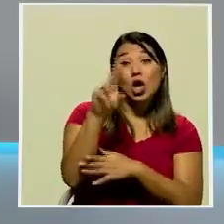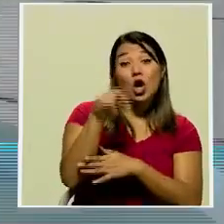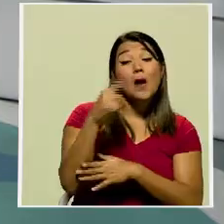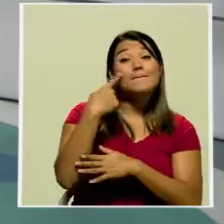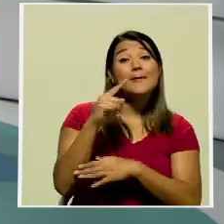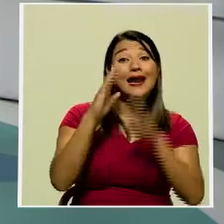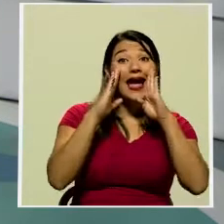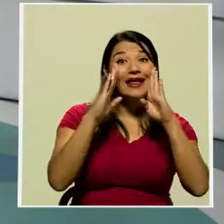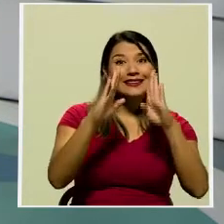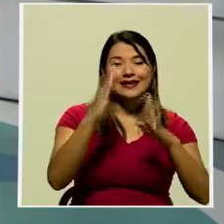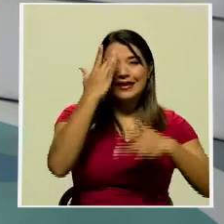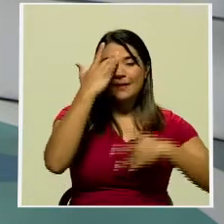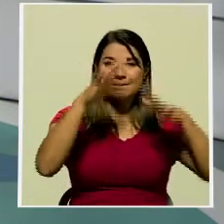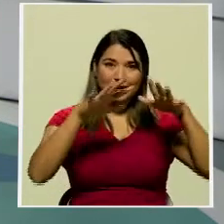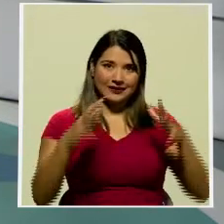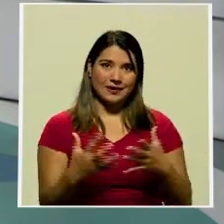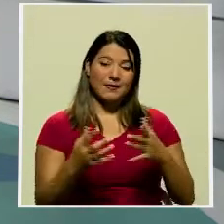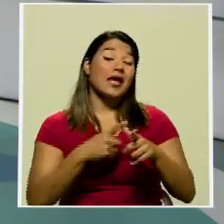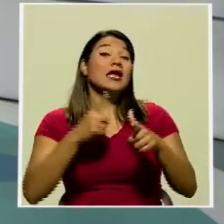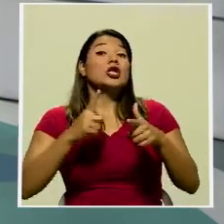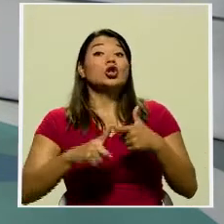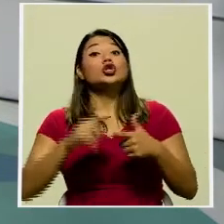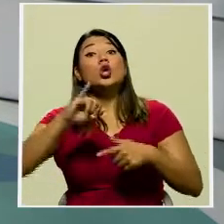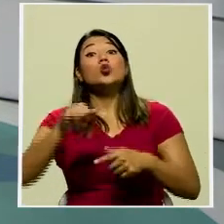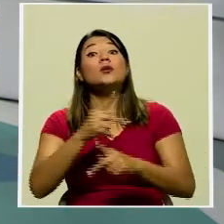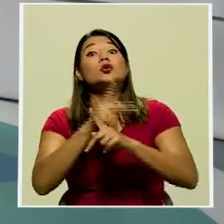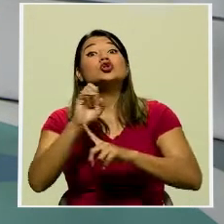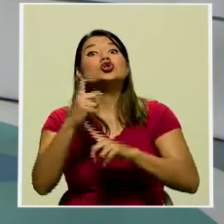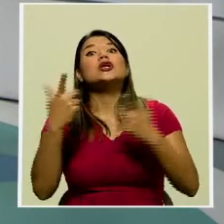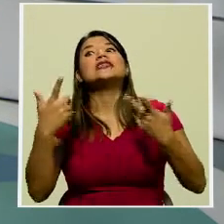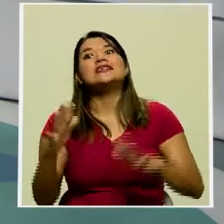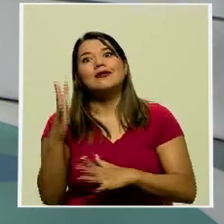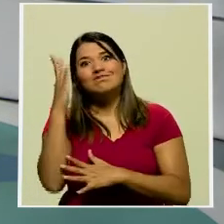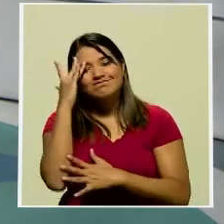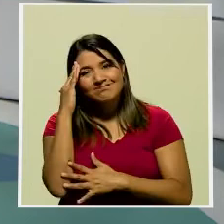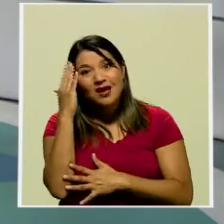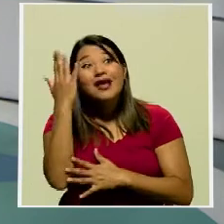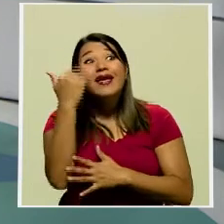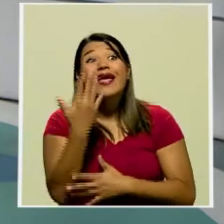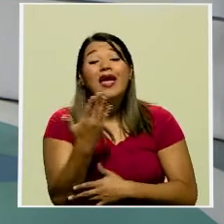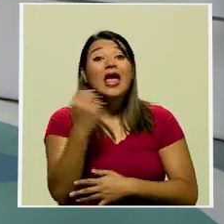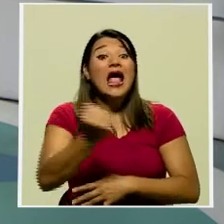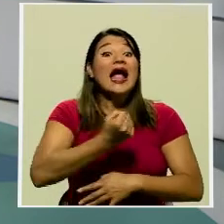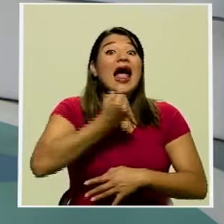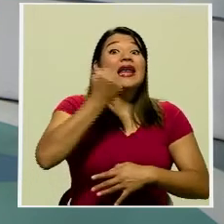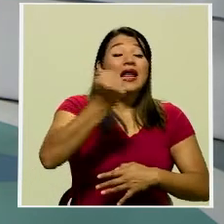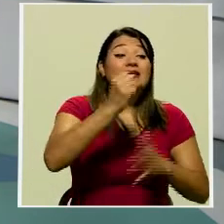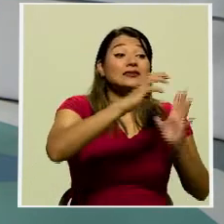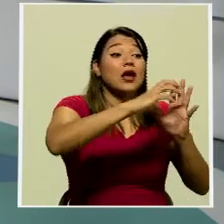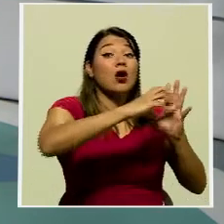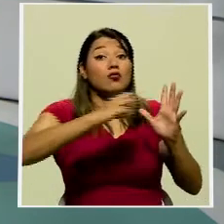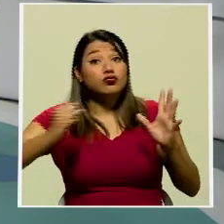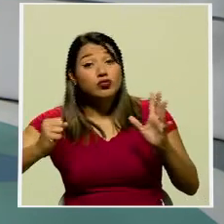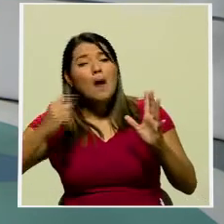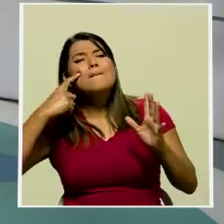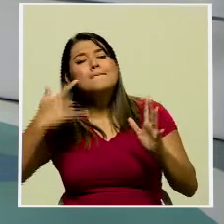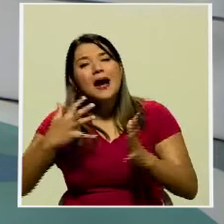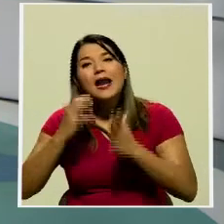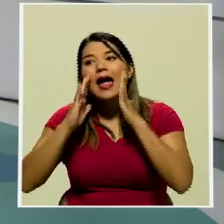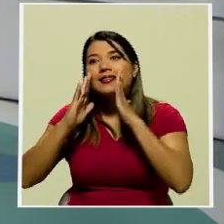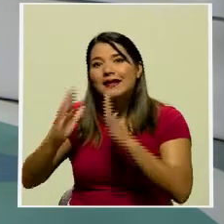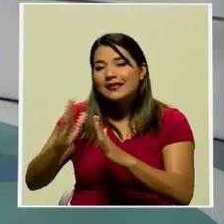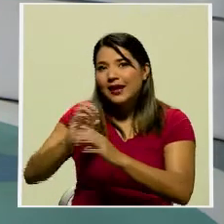cierta preocupación por el hecho de que si ya se disminuyó por la pandemia y este año se aprueba esta ley, ¿quedaría dinero entonces para